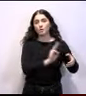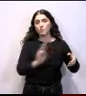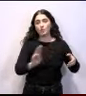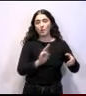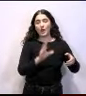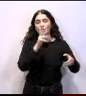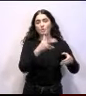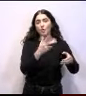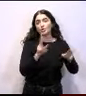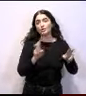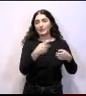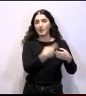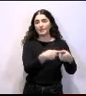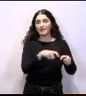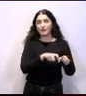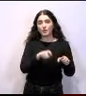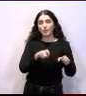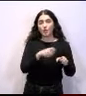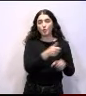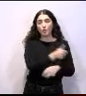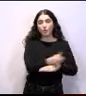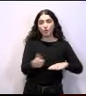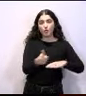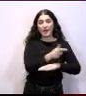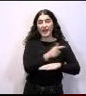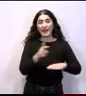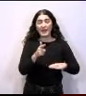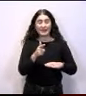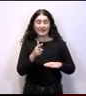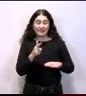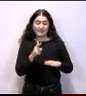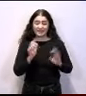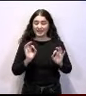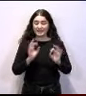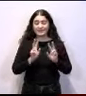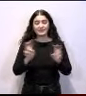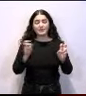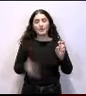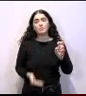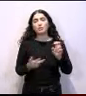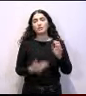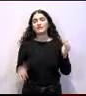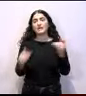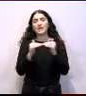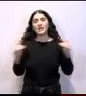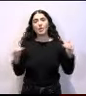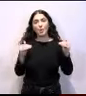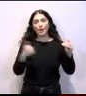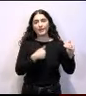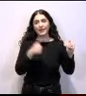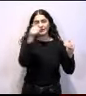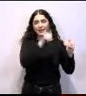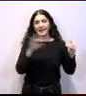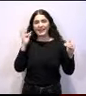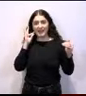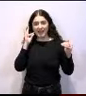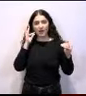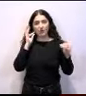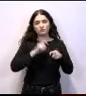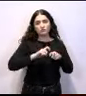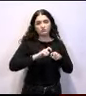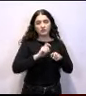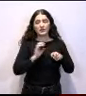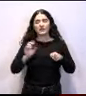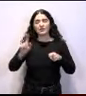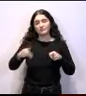participación ciudadana y nada más y nada menos que en una cuestión tan importante como la igualdad de género, como la igualdad entre